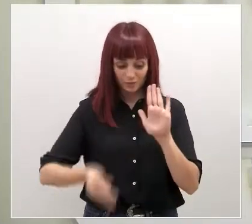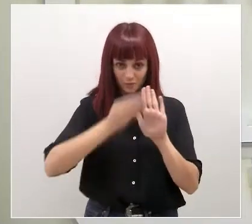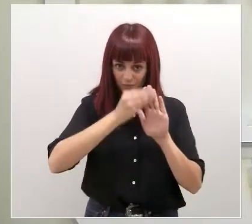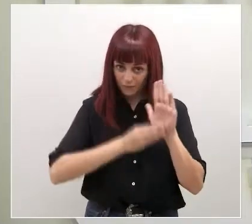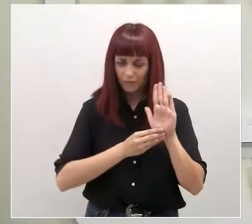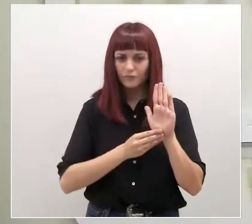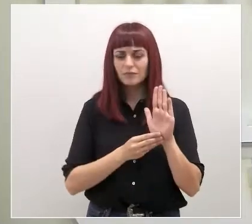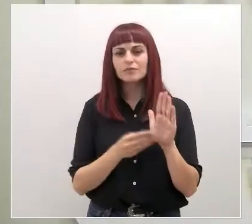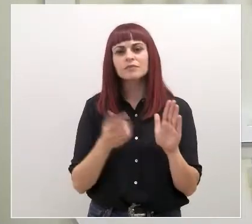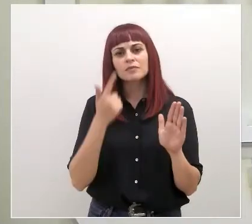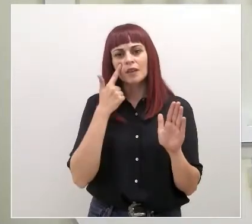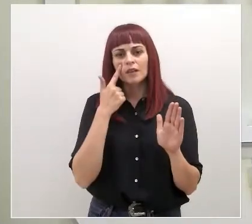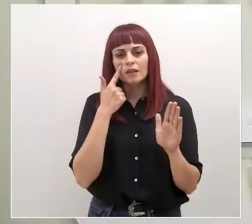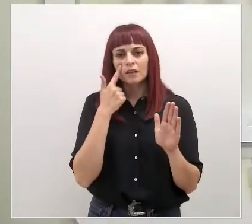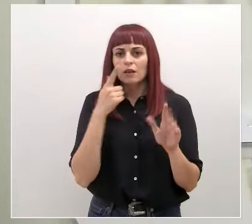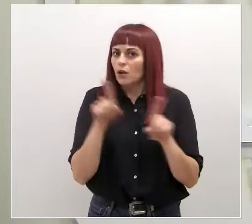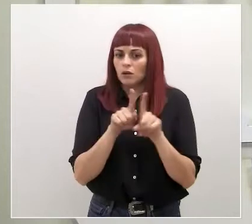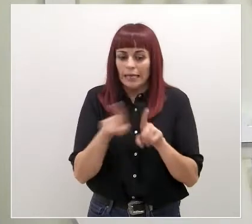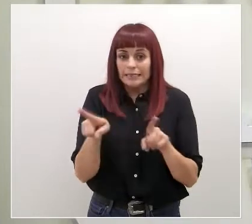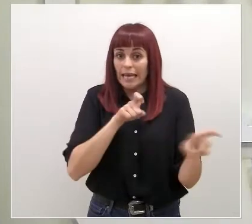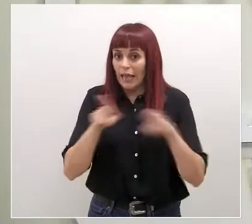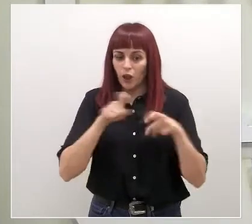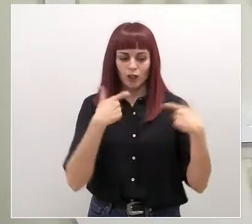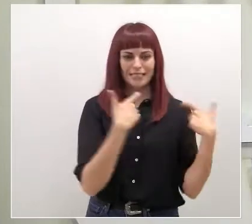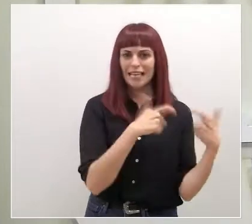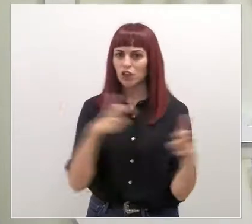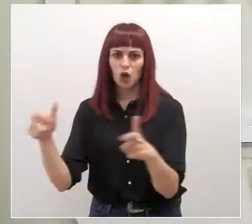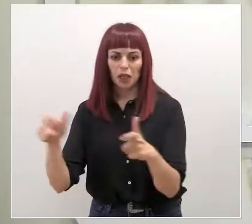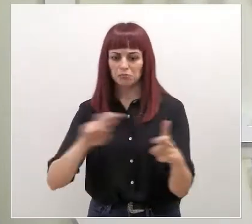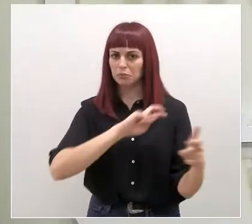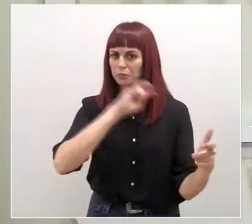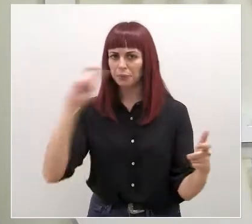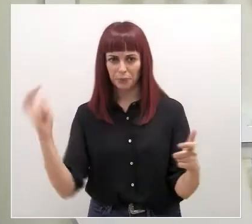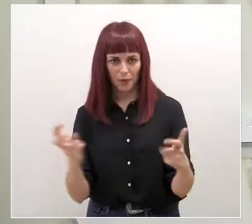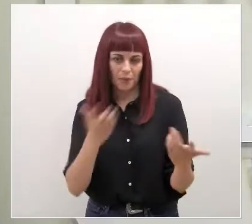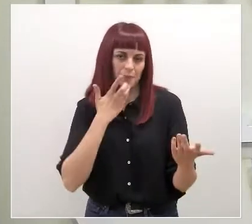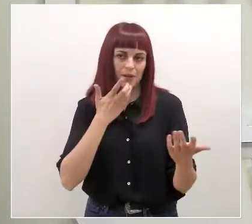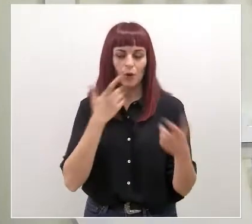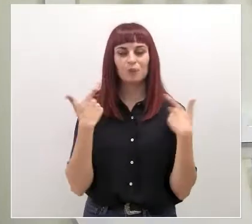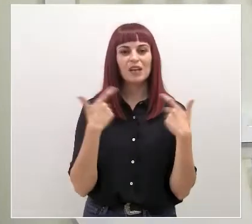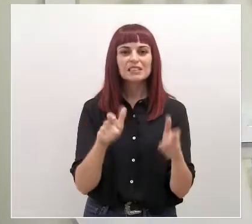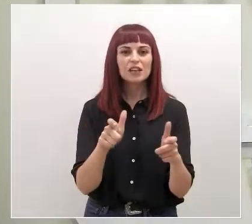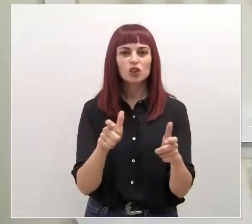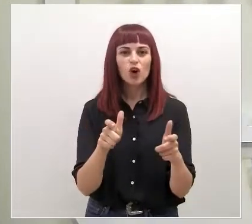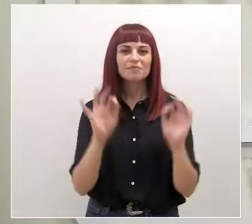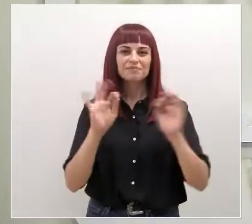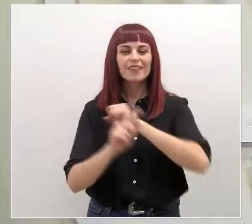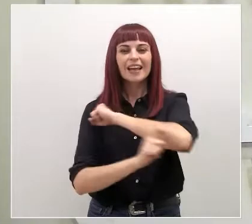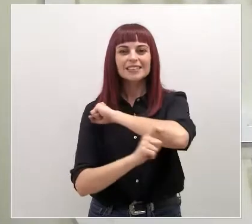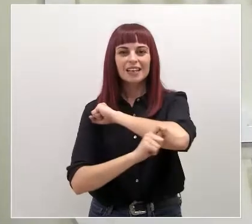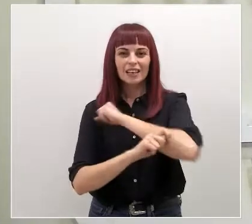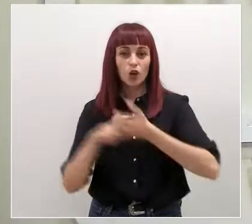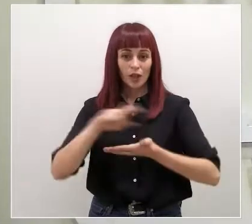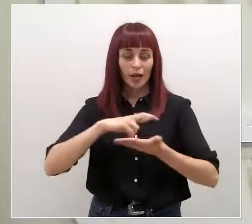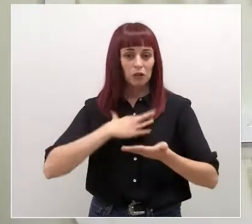selección completamente arbitraria de los sectores y dejaba fuera, por ejemplo, a sectores estratégicos de esta